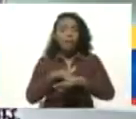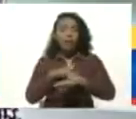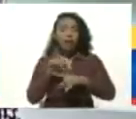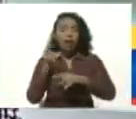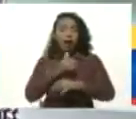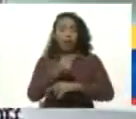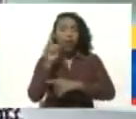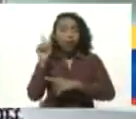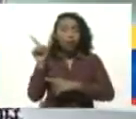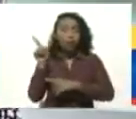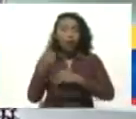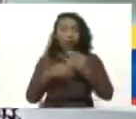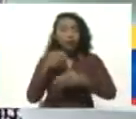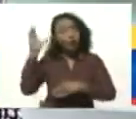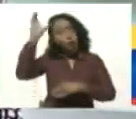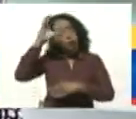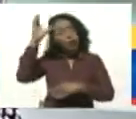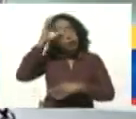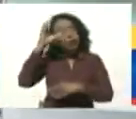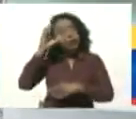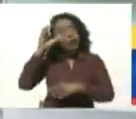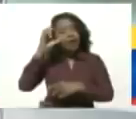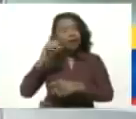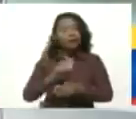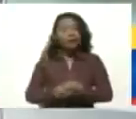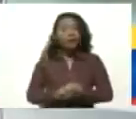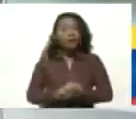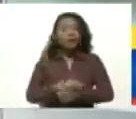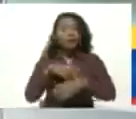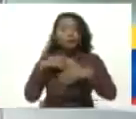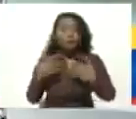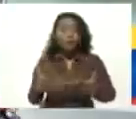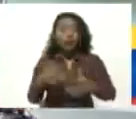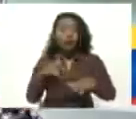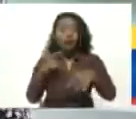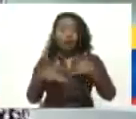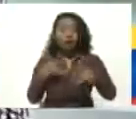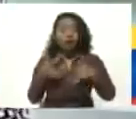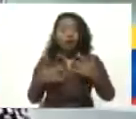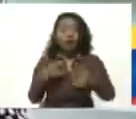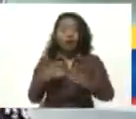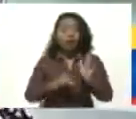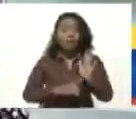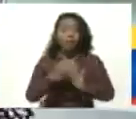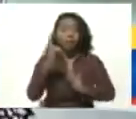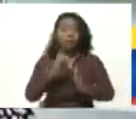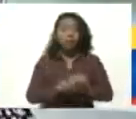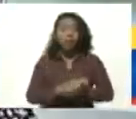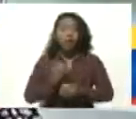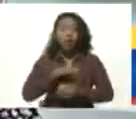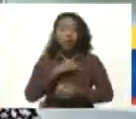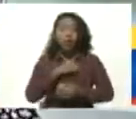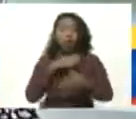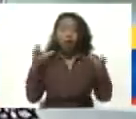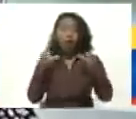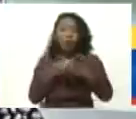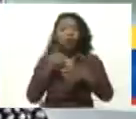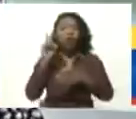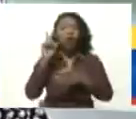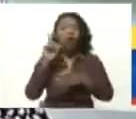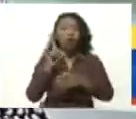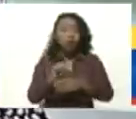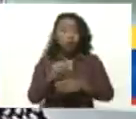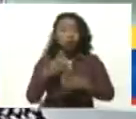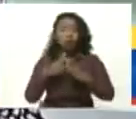ellos está pues consciente y al tanto de las actividades a desarrollar. Nos hemos reunido también con